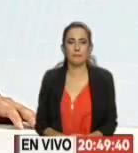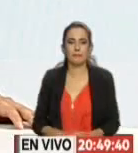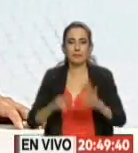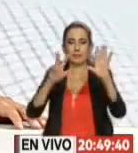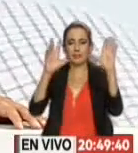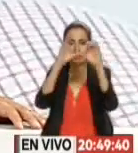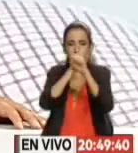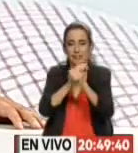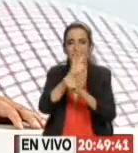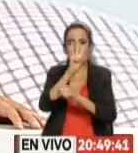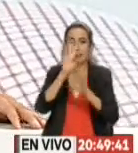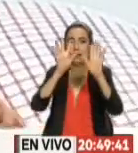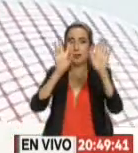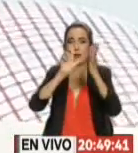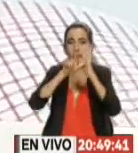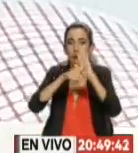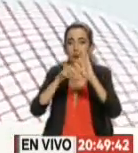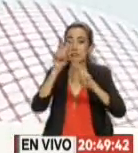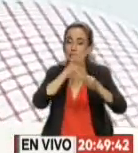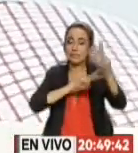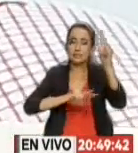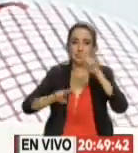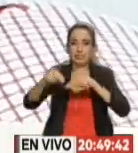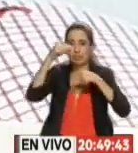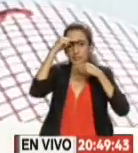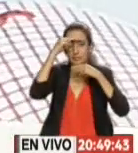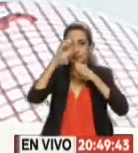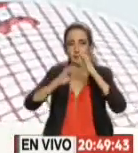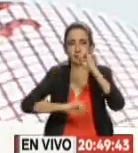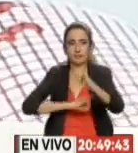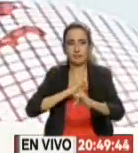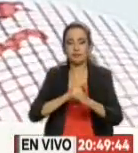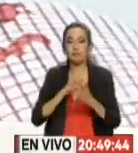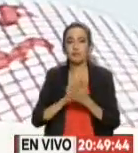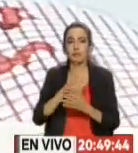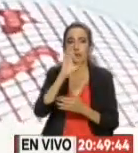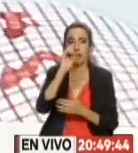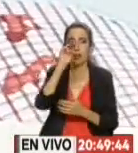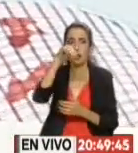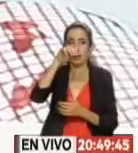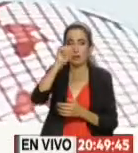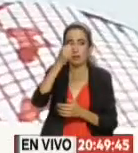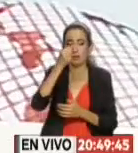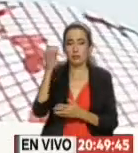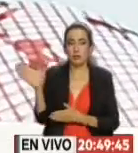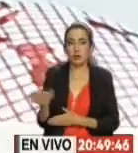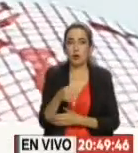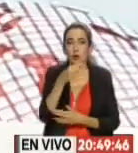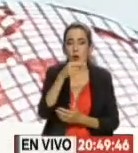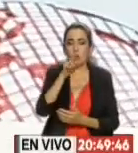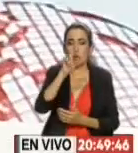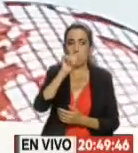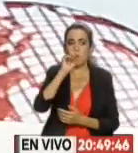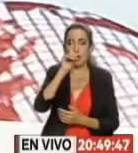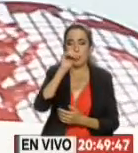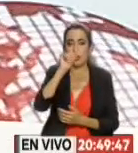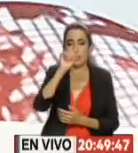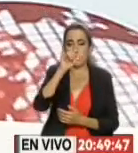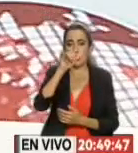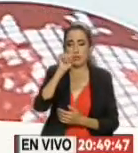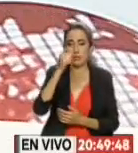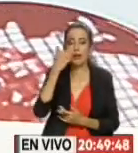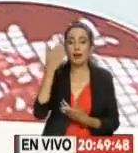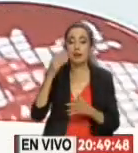Veinte horas 49 minutos, es momento de revisar noticias del mundo. Tomás Solís Valencia, alias Guadaña, fue neutralizado en un